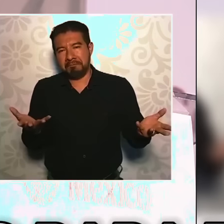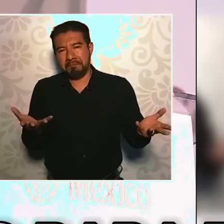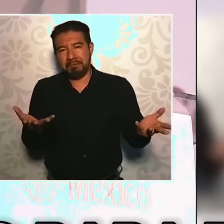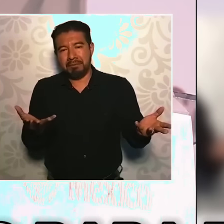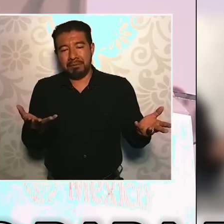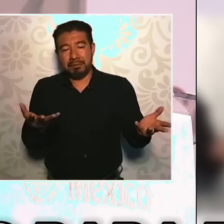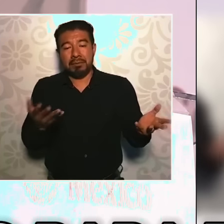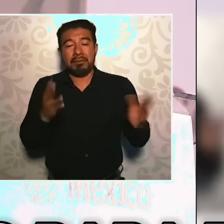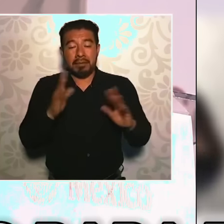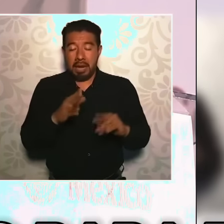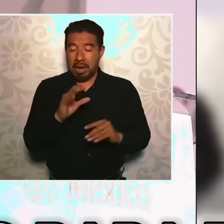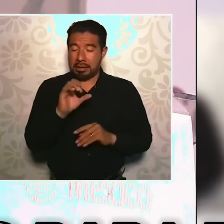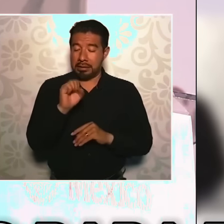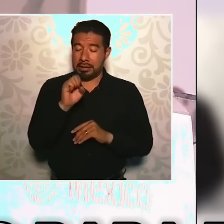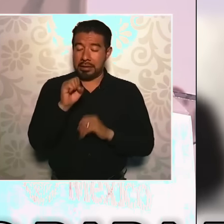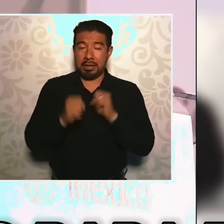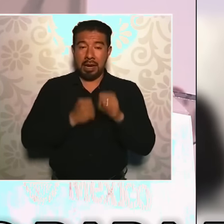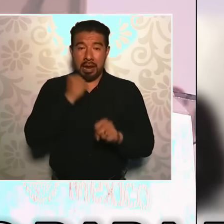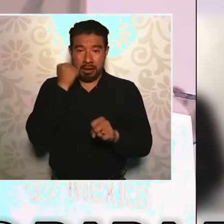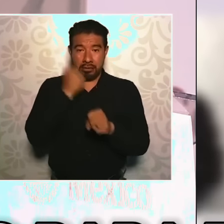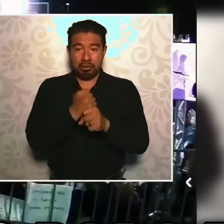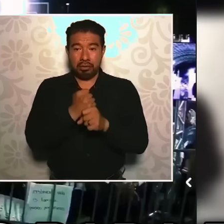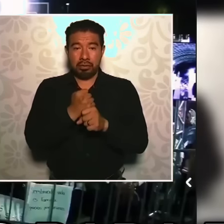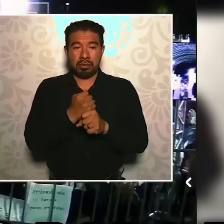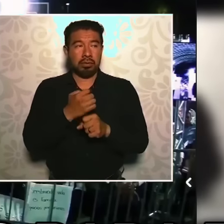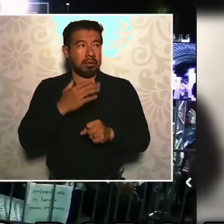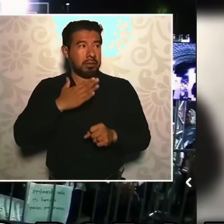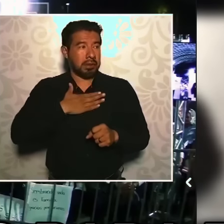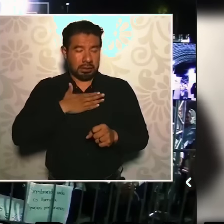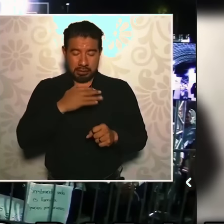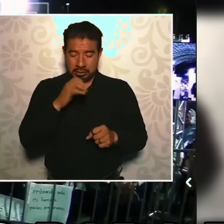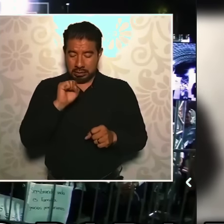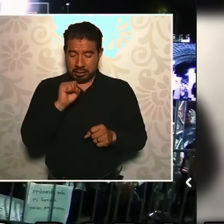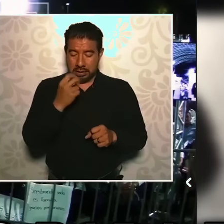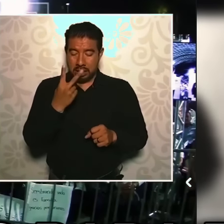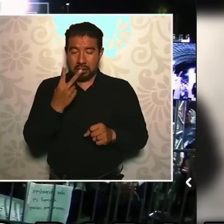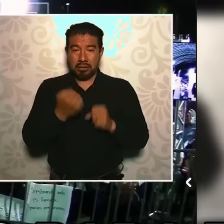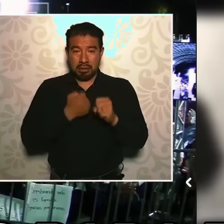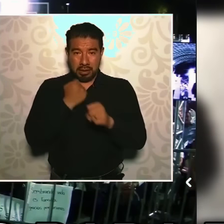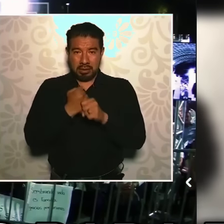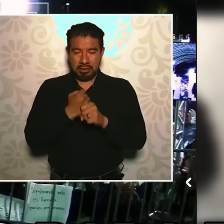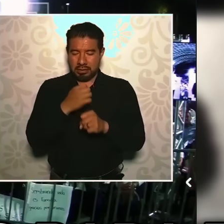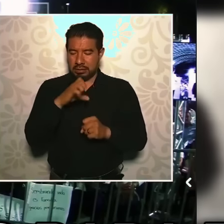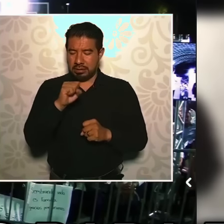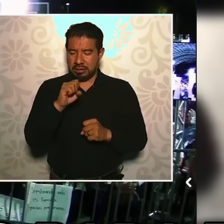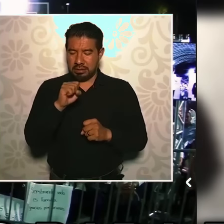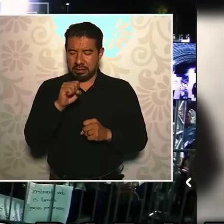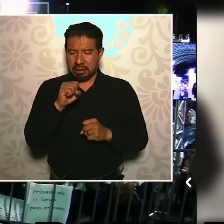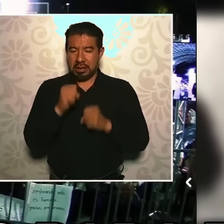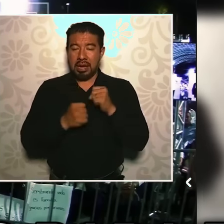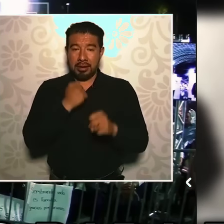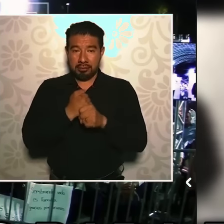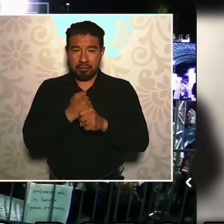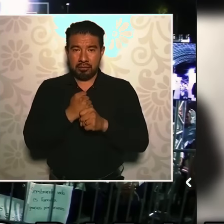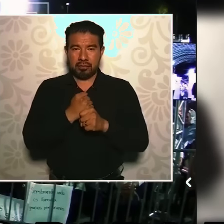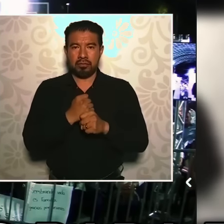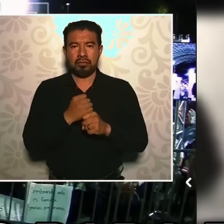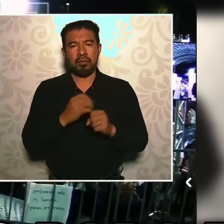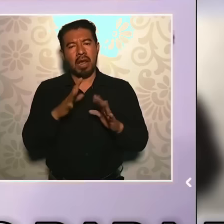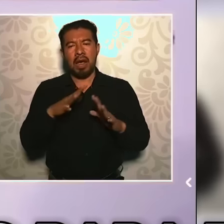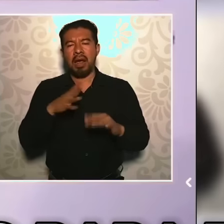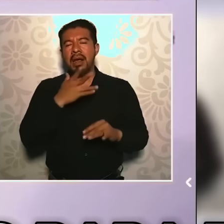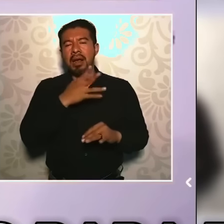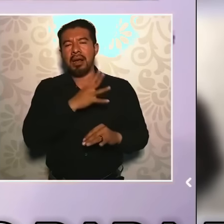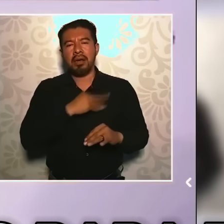Llegamos a los 60 años. Yo ya tengo 62. Llegamos a los 60. Ya los hijos están